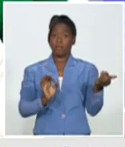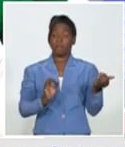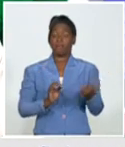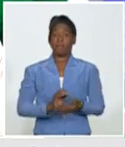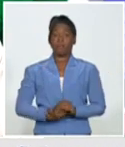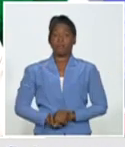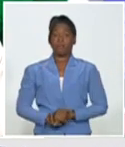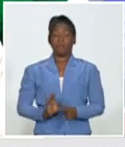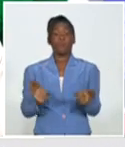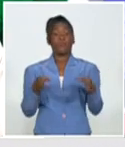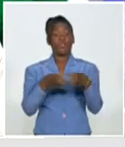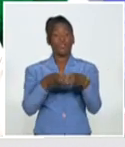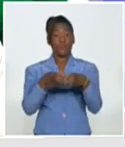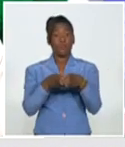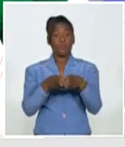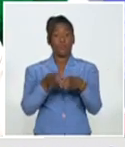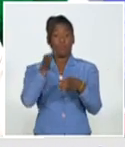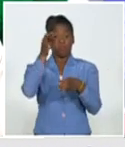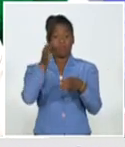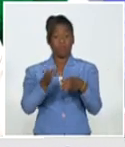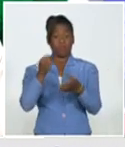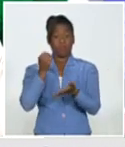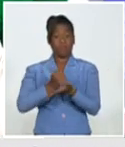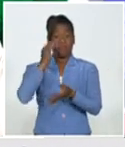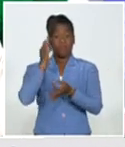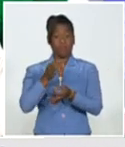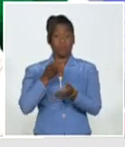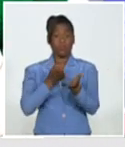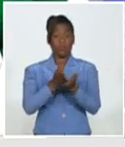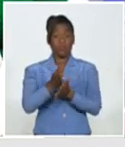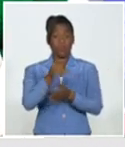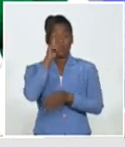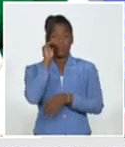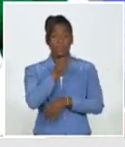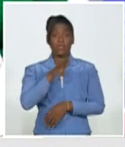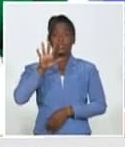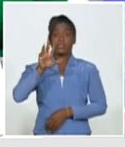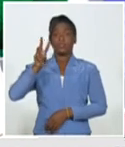pediátrica, 536. Ya recuperados el